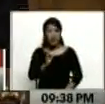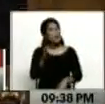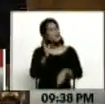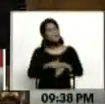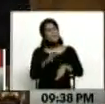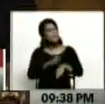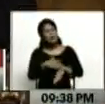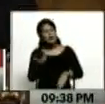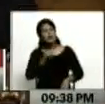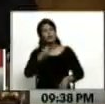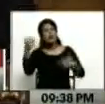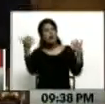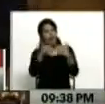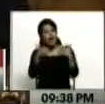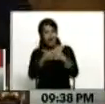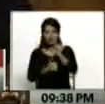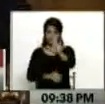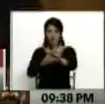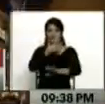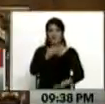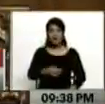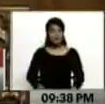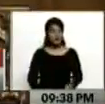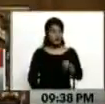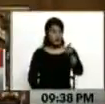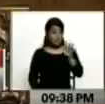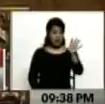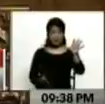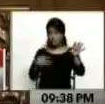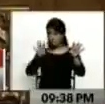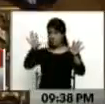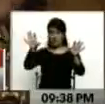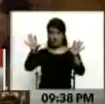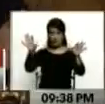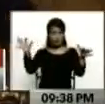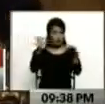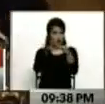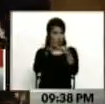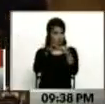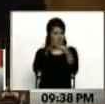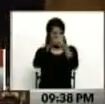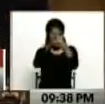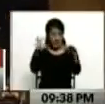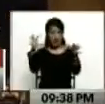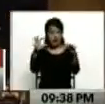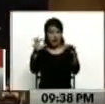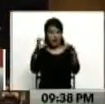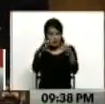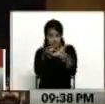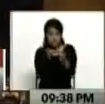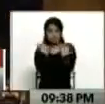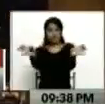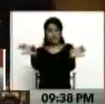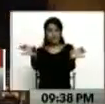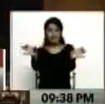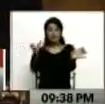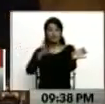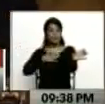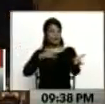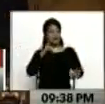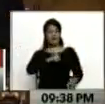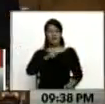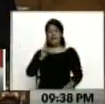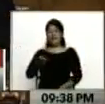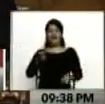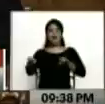qué la estrategia es muy sencilla divide y reinarás divide